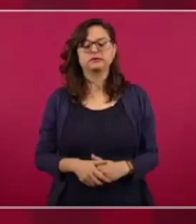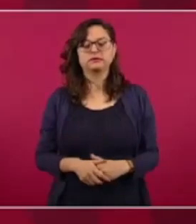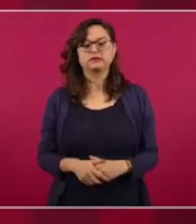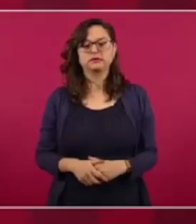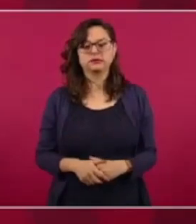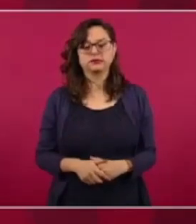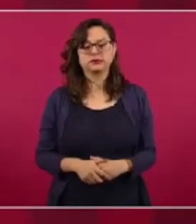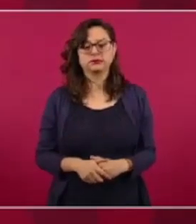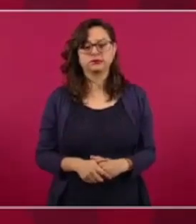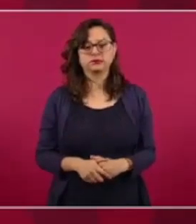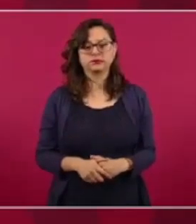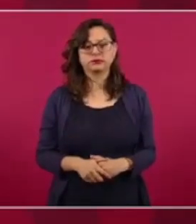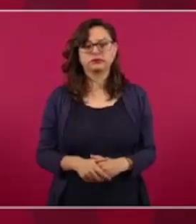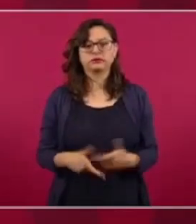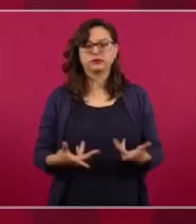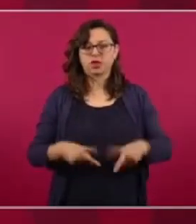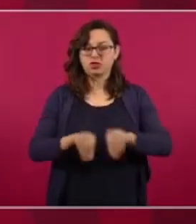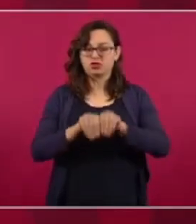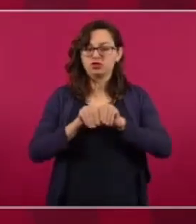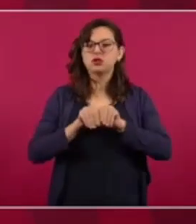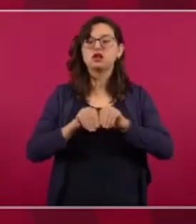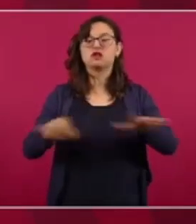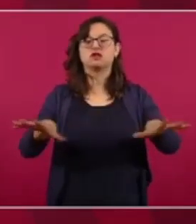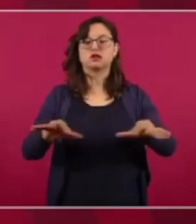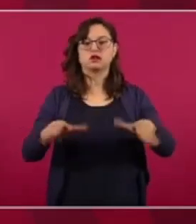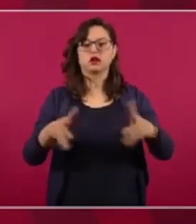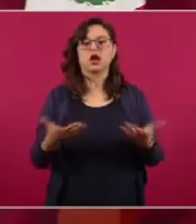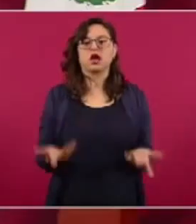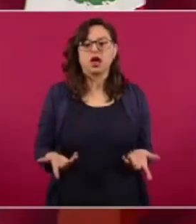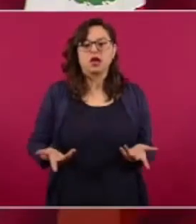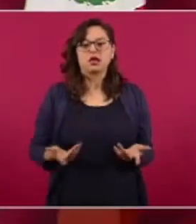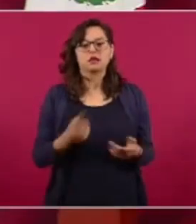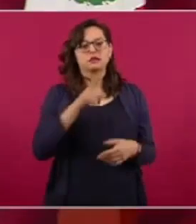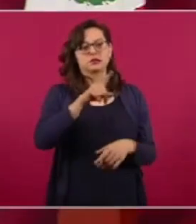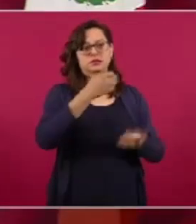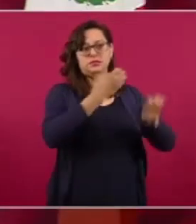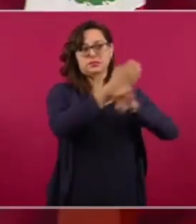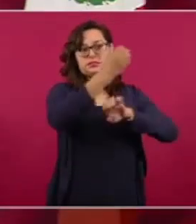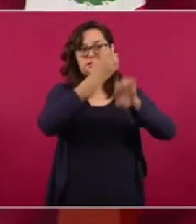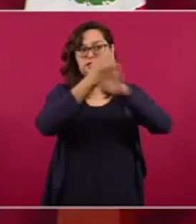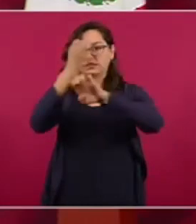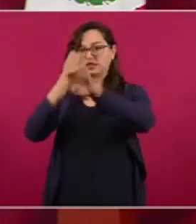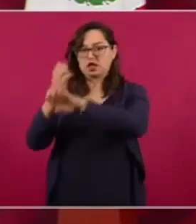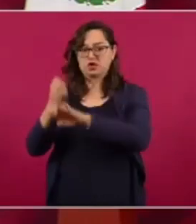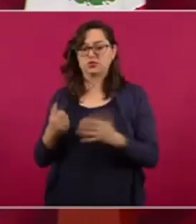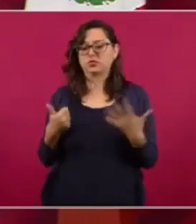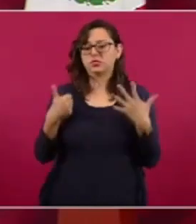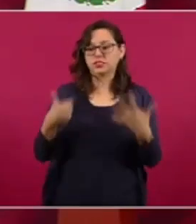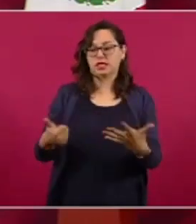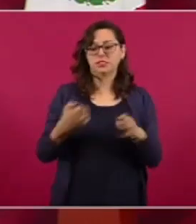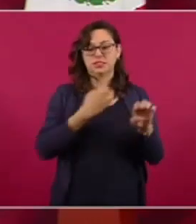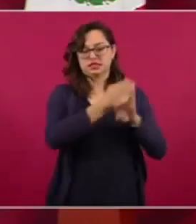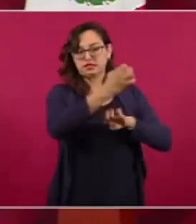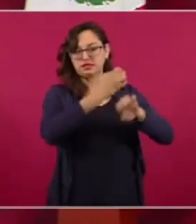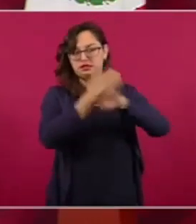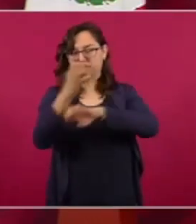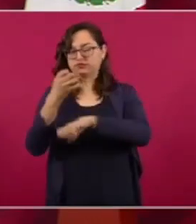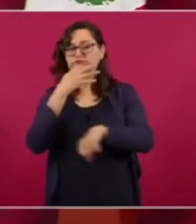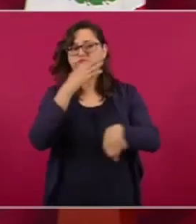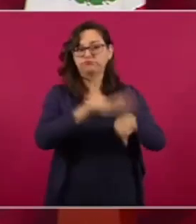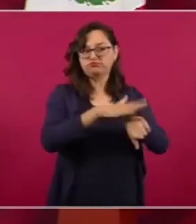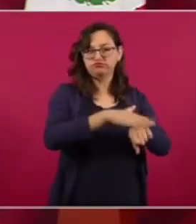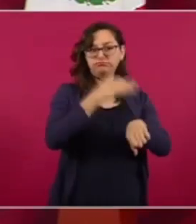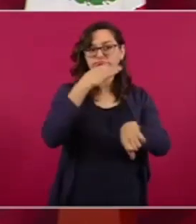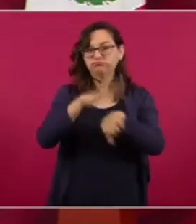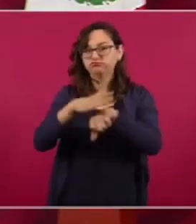para que ya en cada estado, no solo en los 6 donde hubieron elecciones,